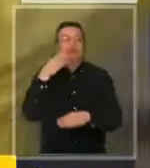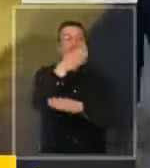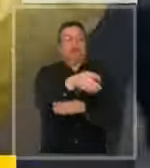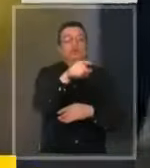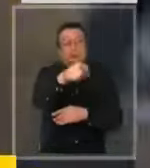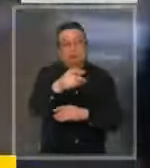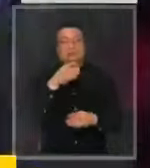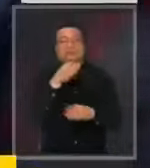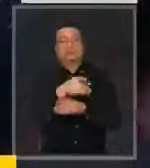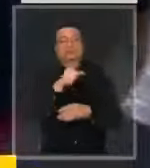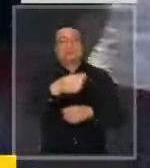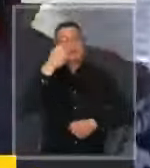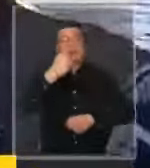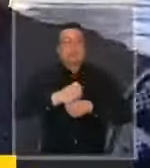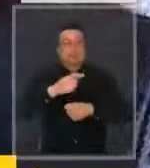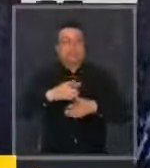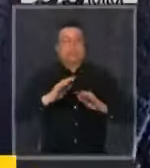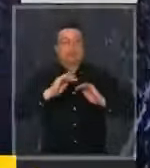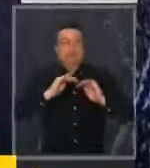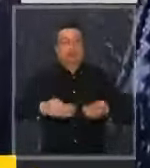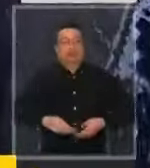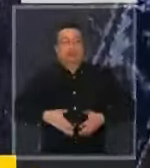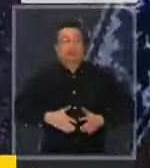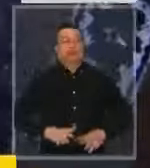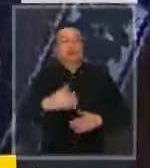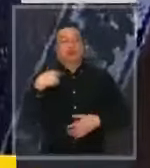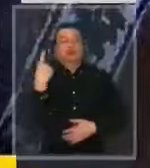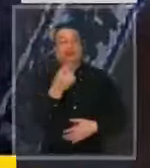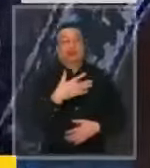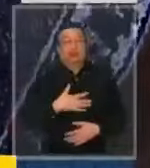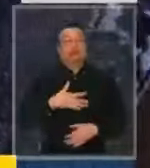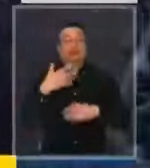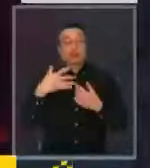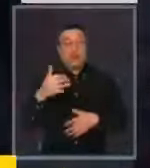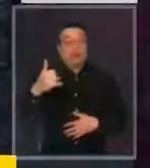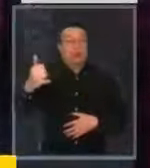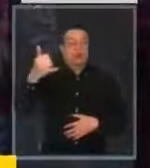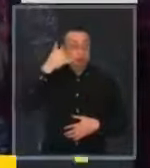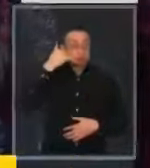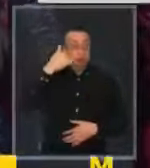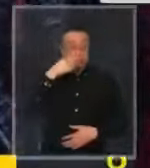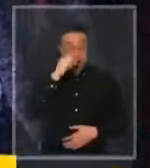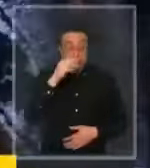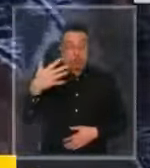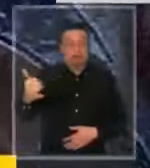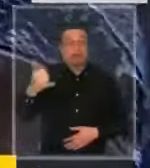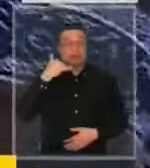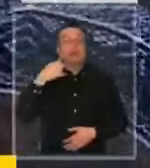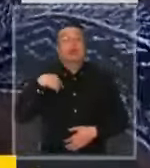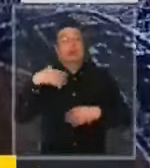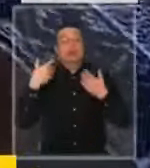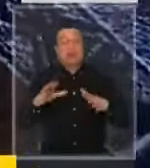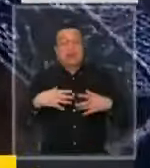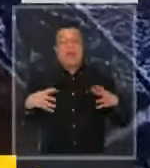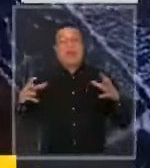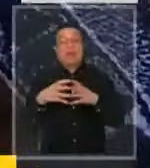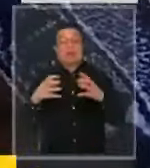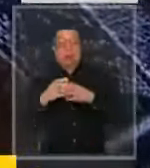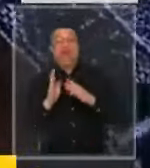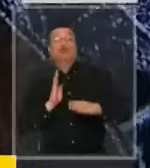está en trabajo de parto. Nosotros hemos recibido la llamada hace muy pocos minutos y por eso es que el equipo se acerca a ese